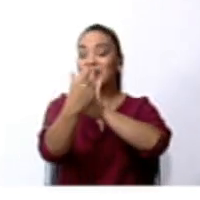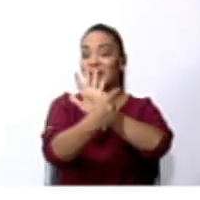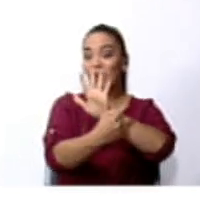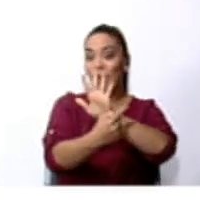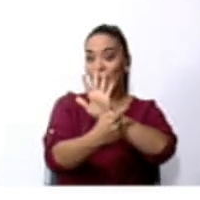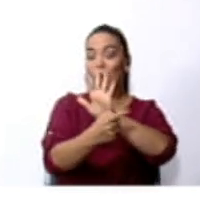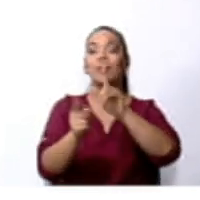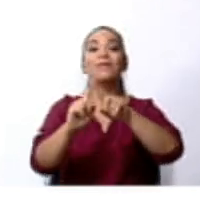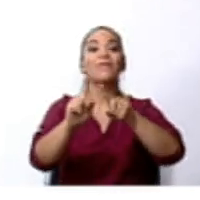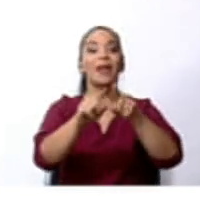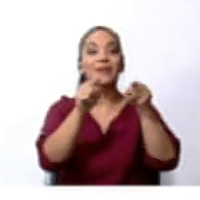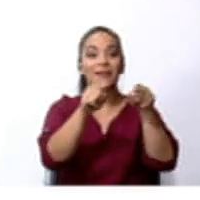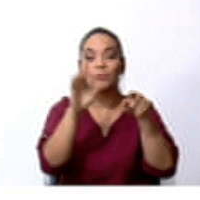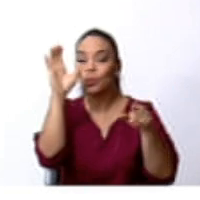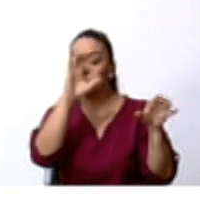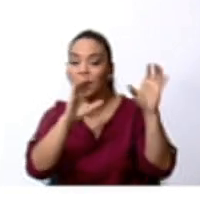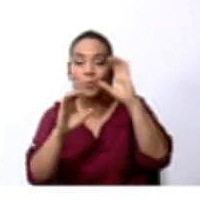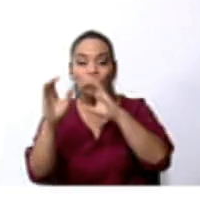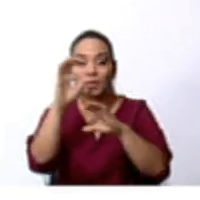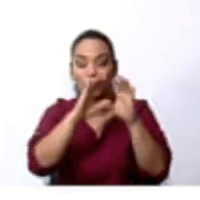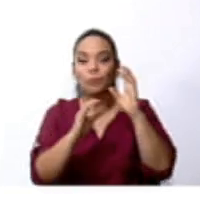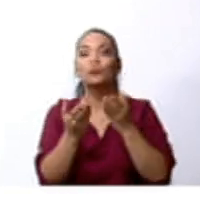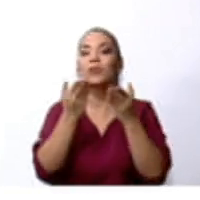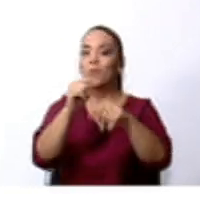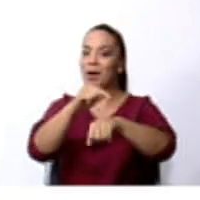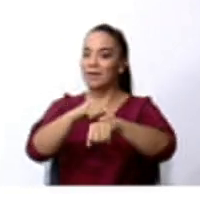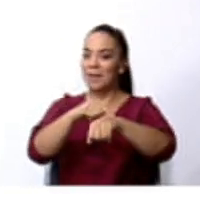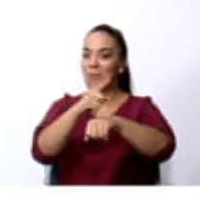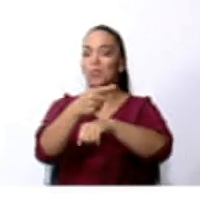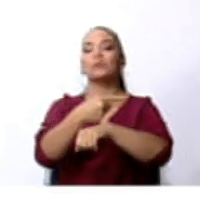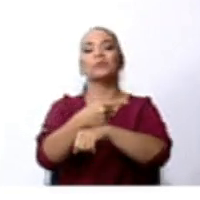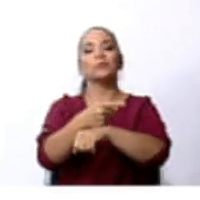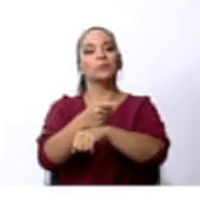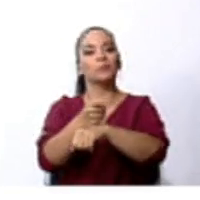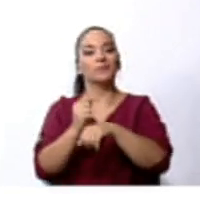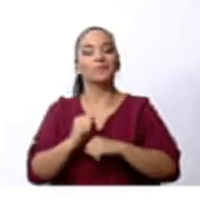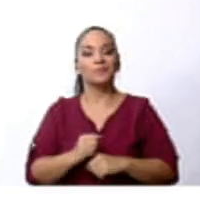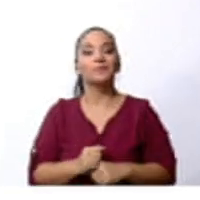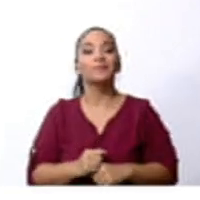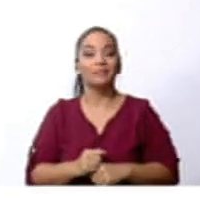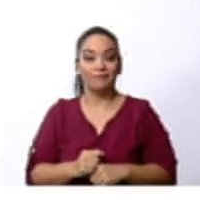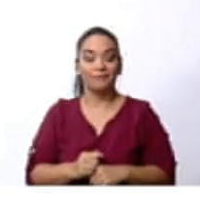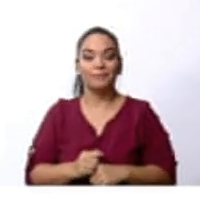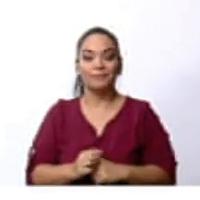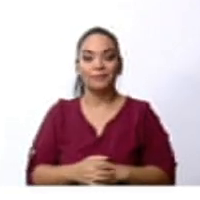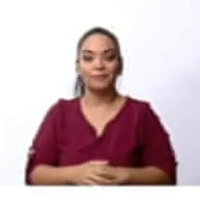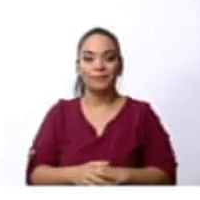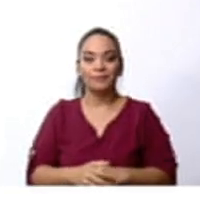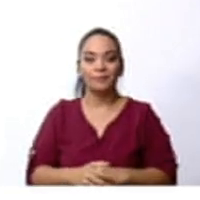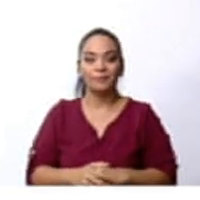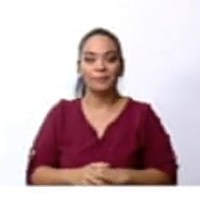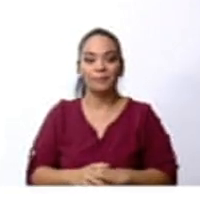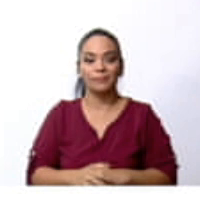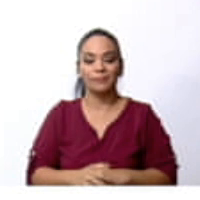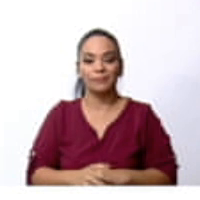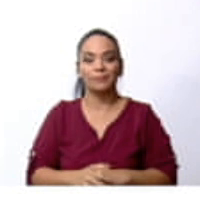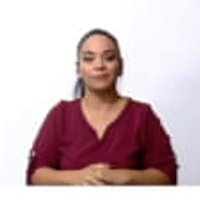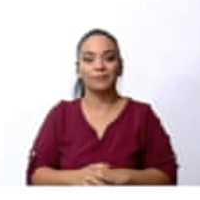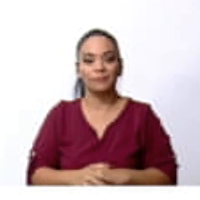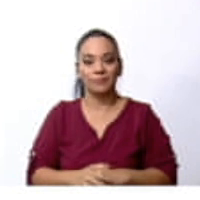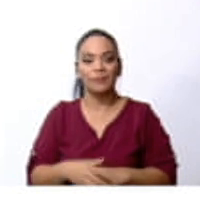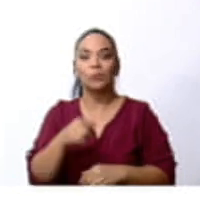cinco diferencias. Voy a darles un tiempo y vamos a irnos a ver,